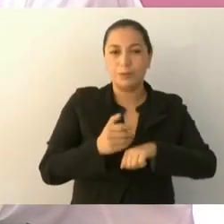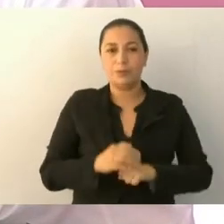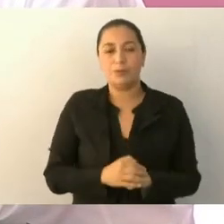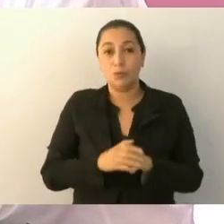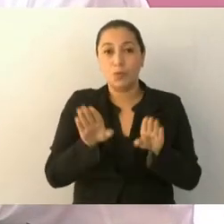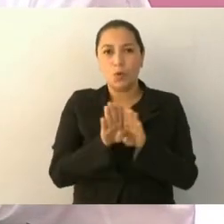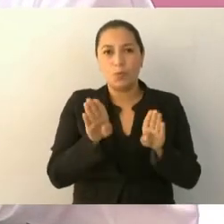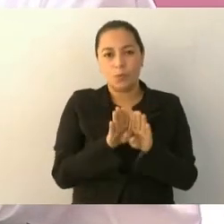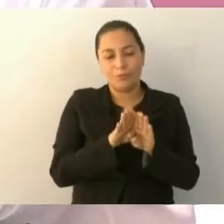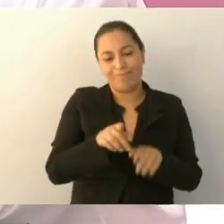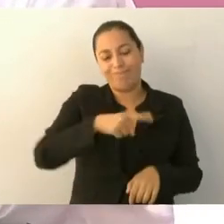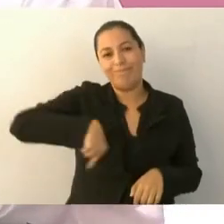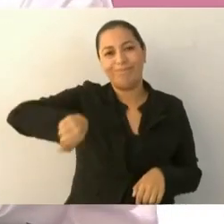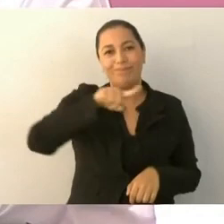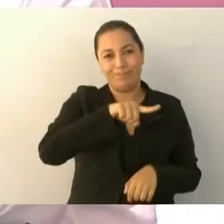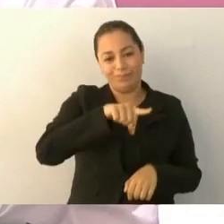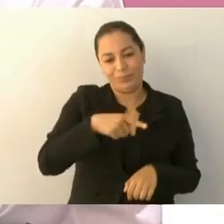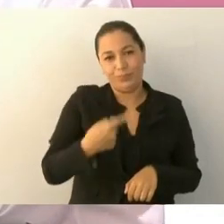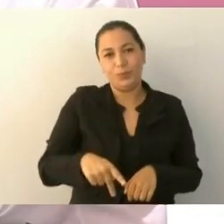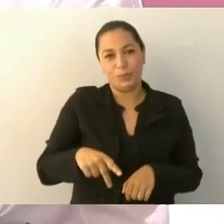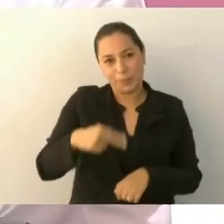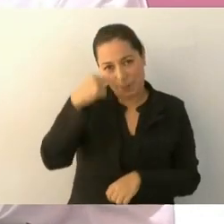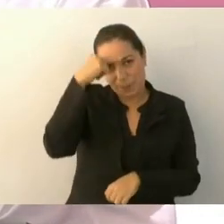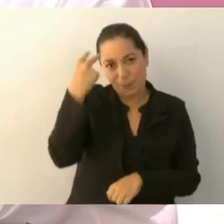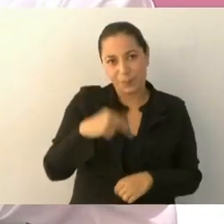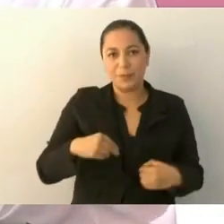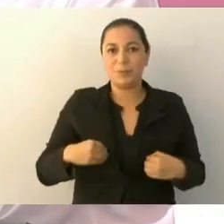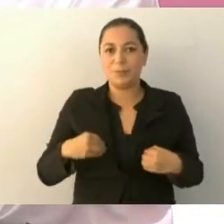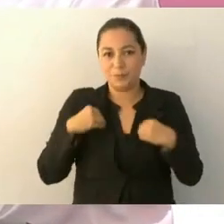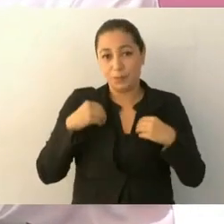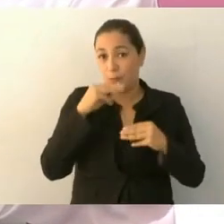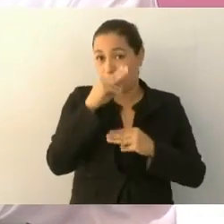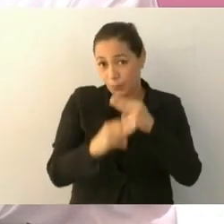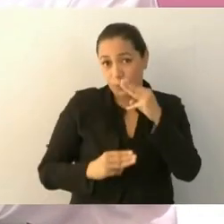como los mexicanos en el mundo.